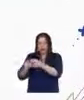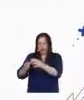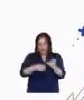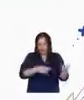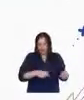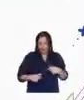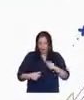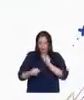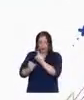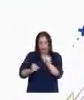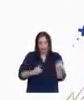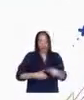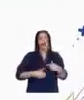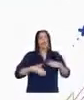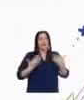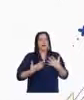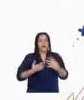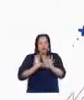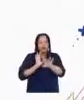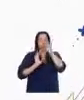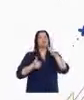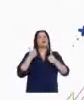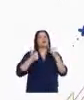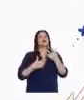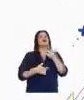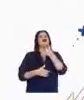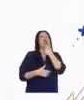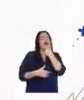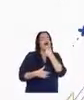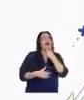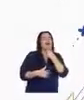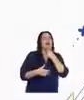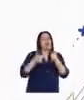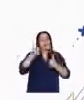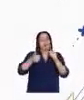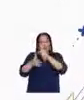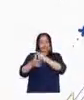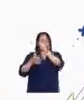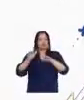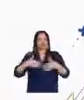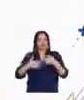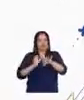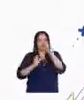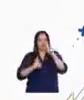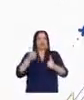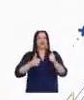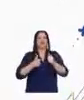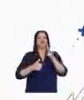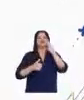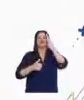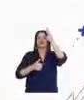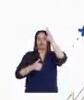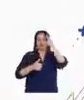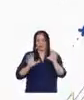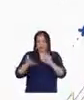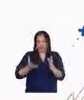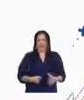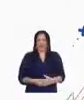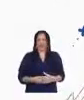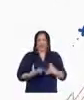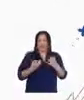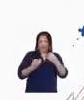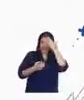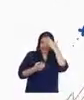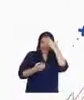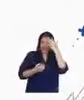descubrir tu llamado. Y eso te ayudará a encontrar tu profesión y el lugar que quieres ocupar en el mundo. ¿Quieres saber cuáles son